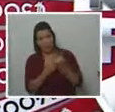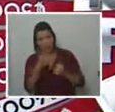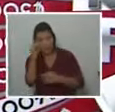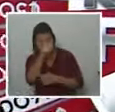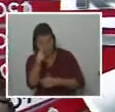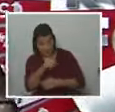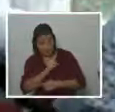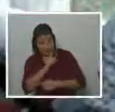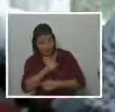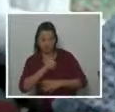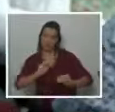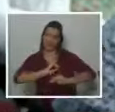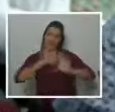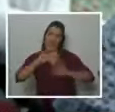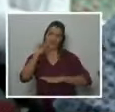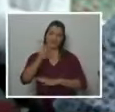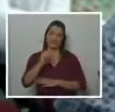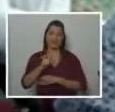sí, ahí está.